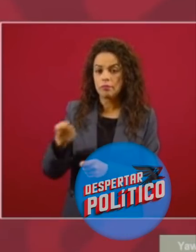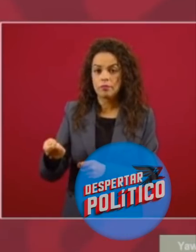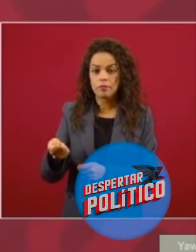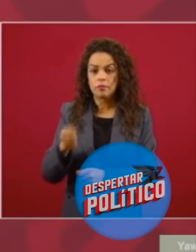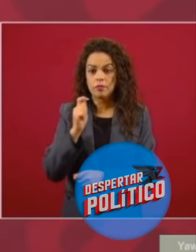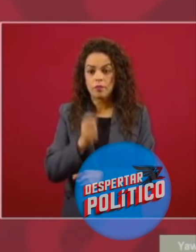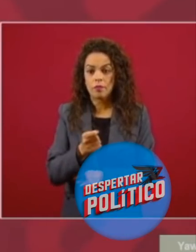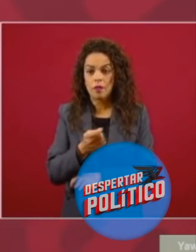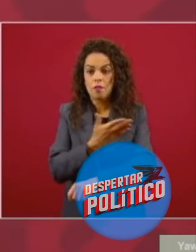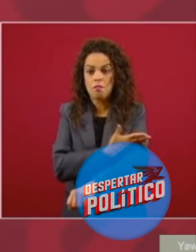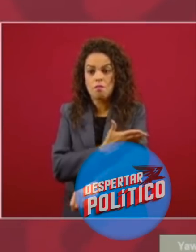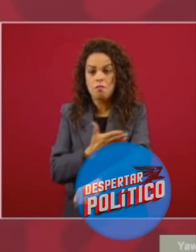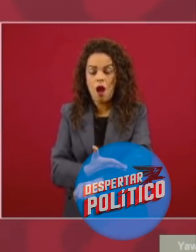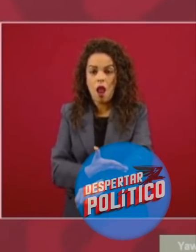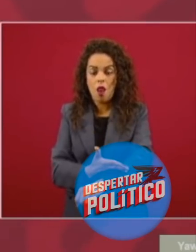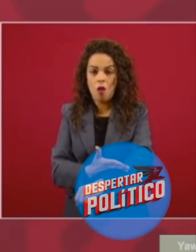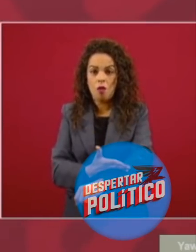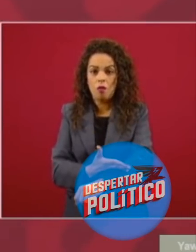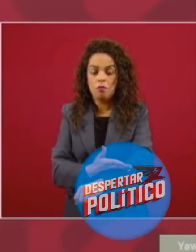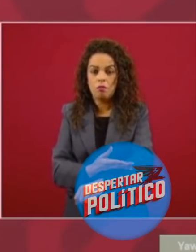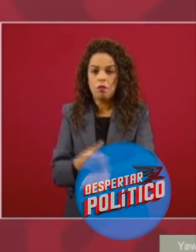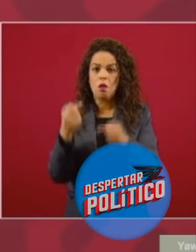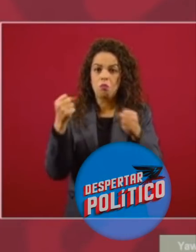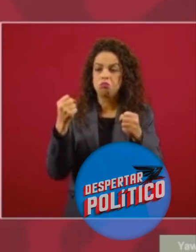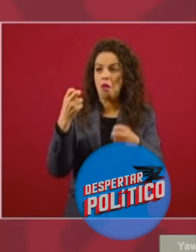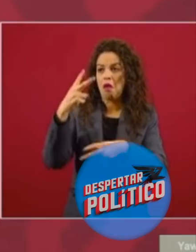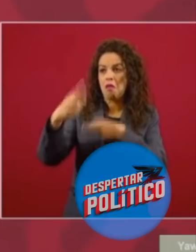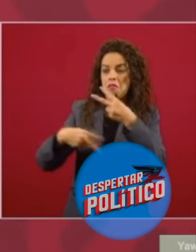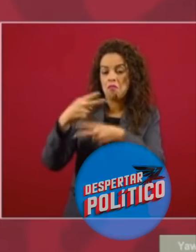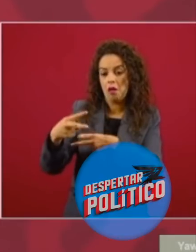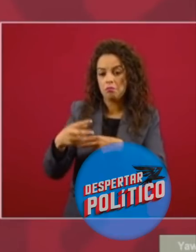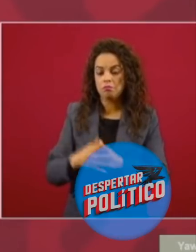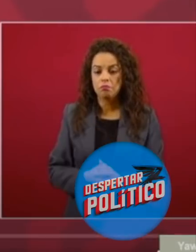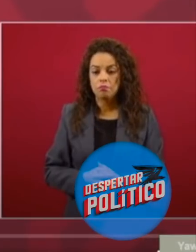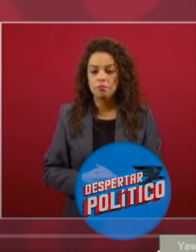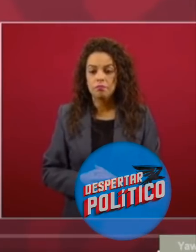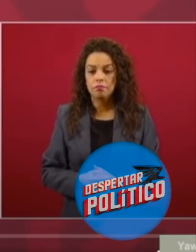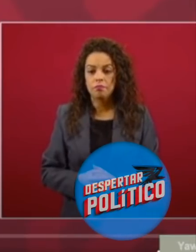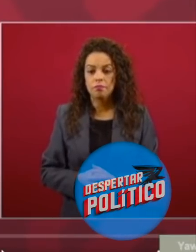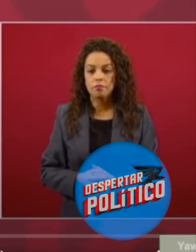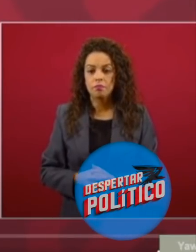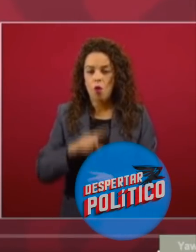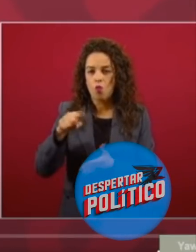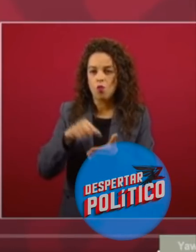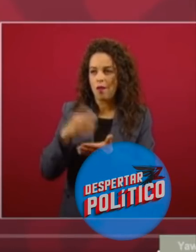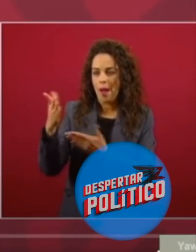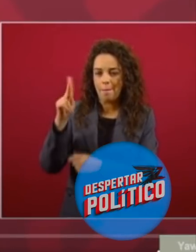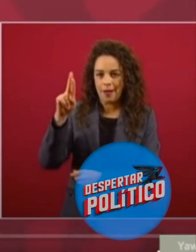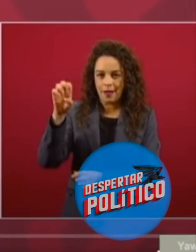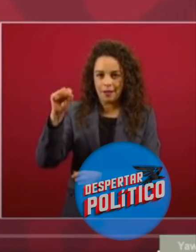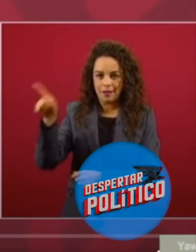y tomaron a la presa. Creo que hizo bien la Guardia Nacional en no